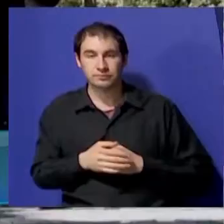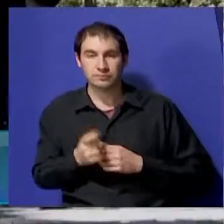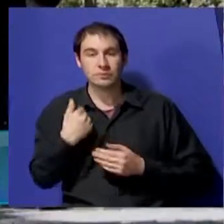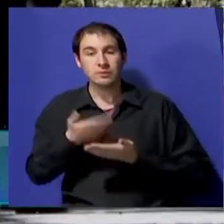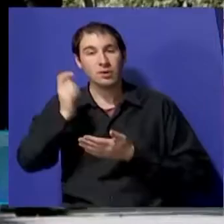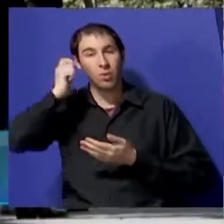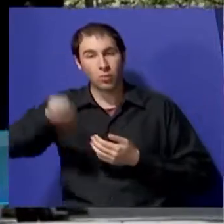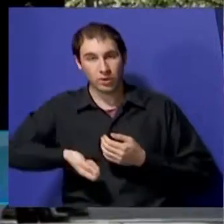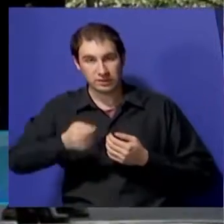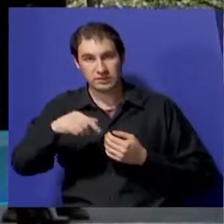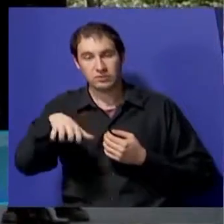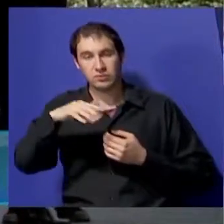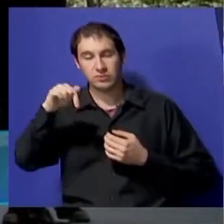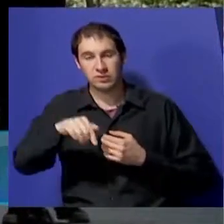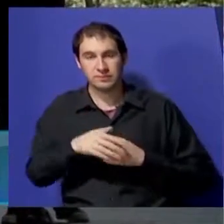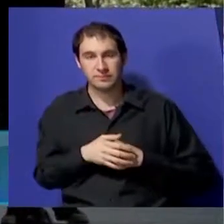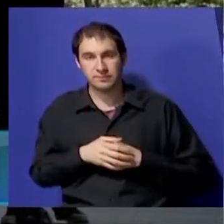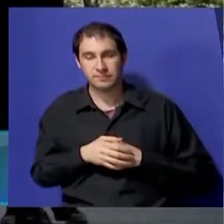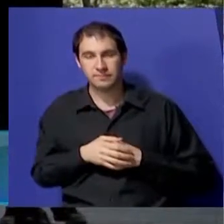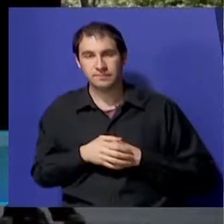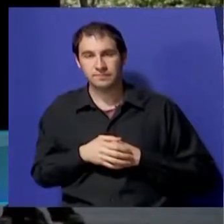juez Oritja y